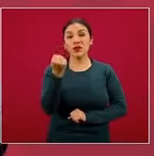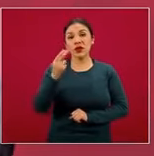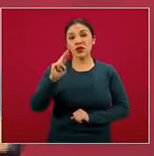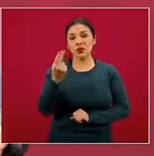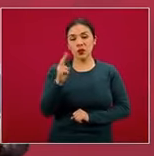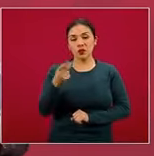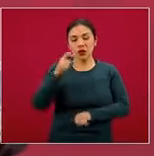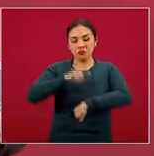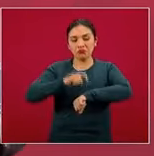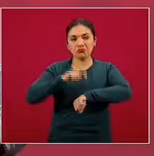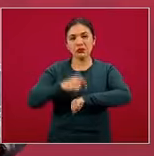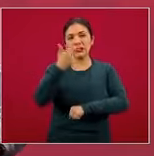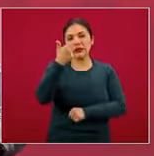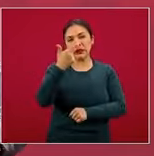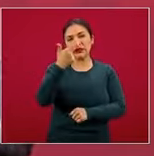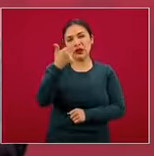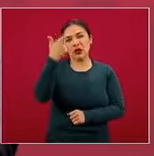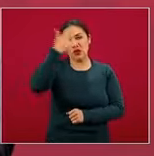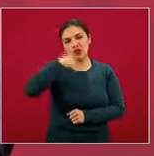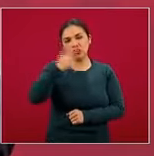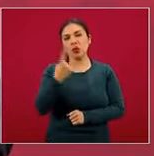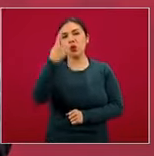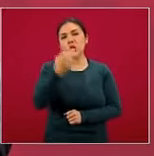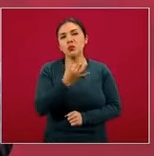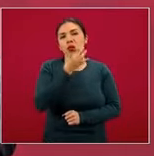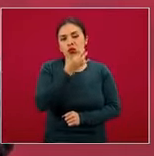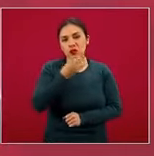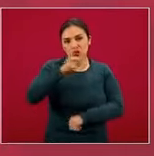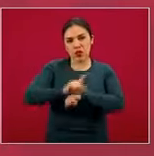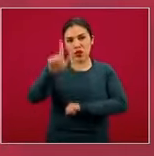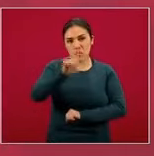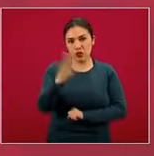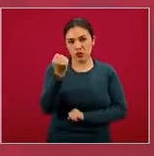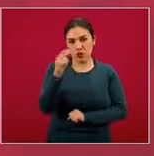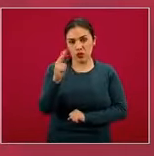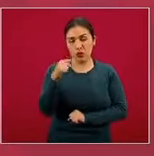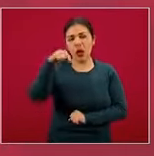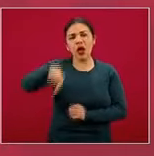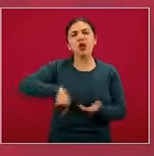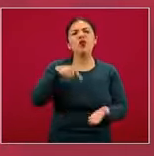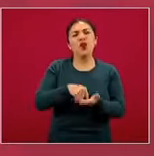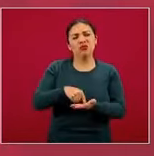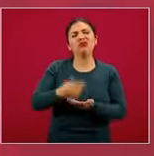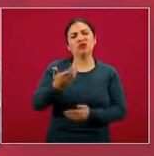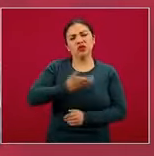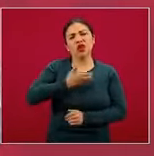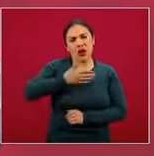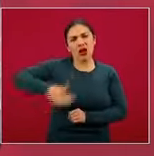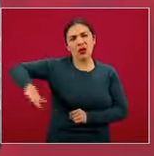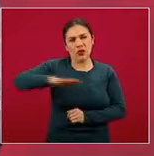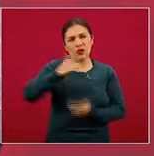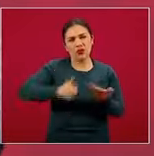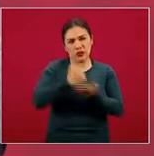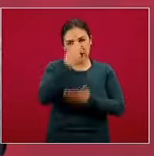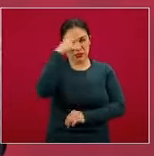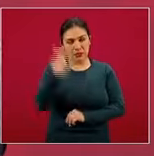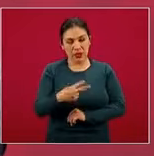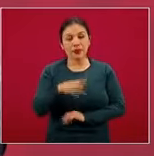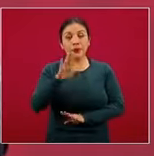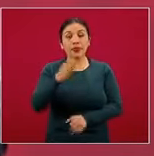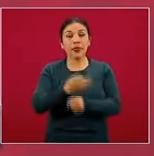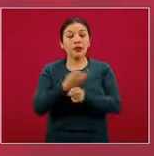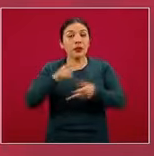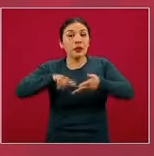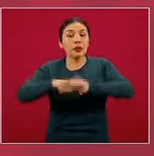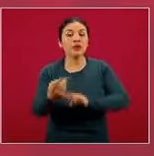las 19:01 horas, lunes 9 de noviembre. Estamos en el Palacio Nacional de México, en la Ciudad de México, y vamos a